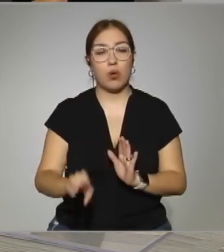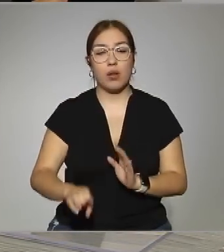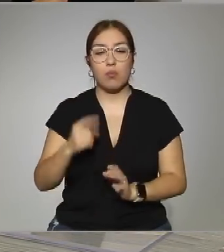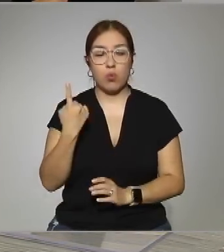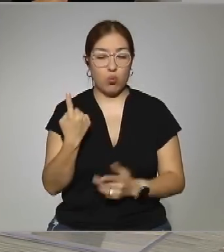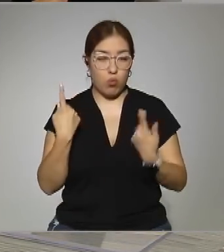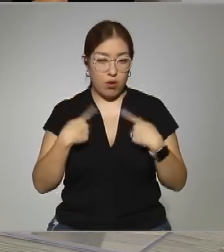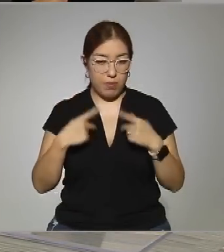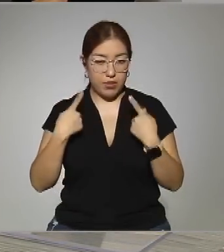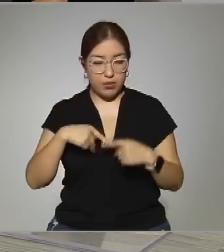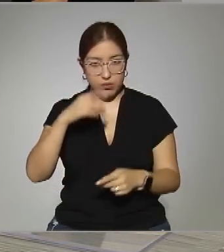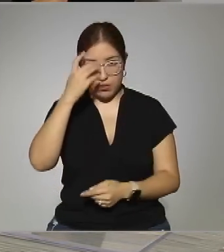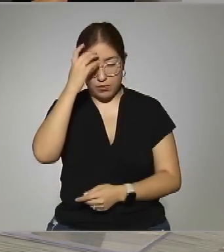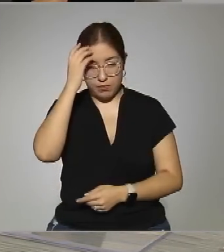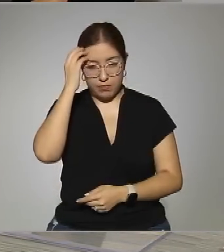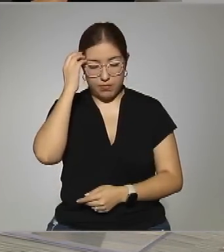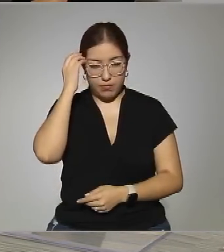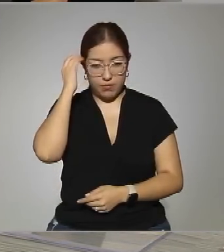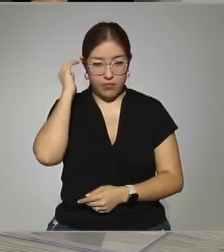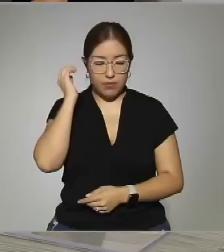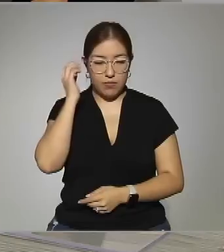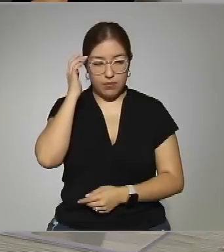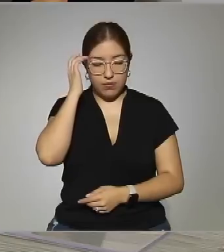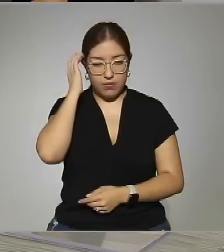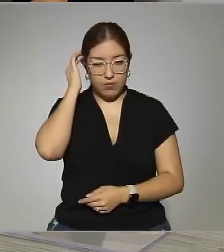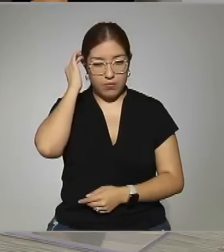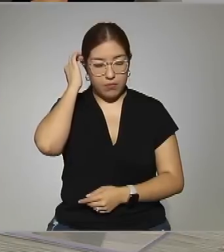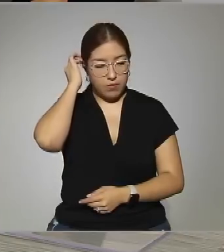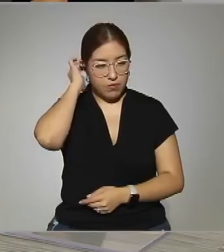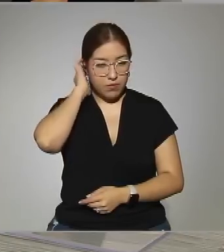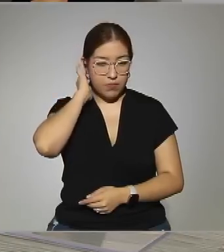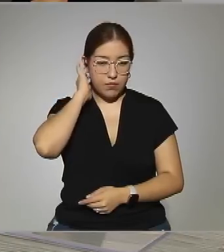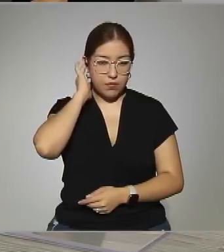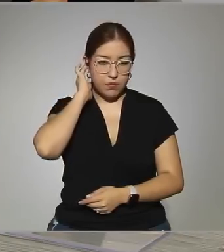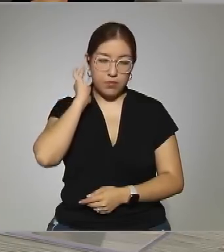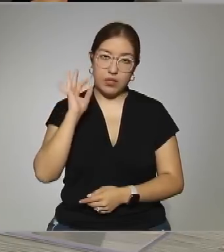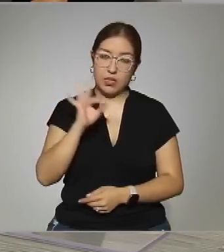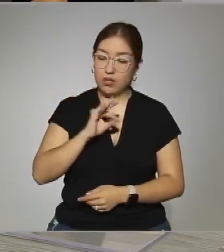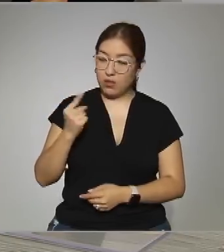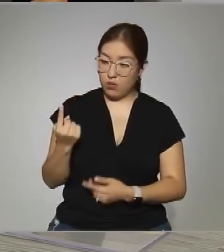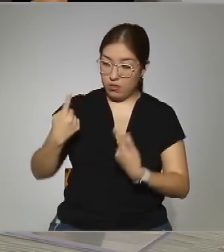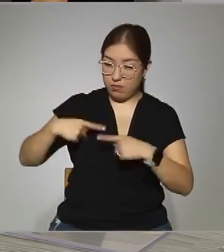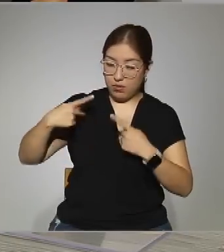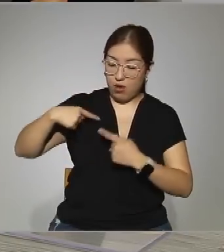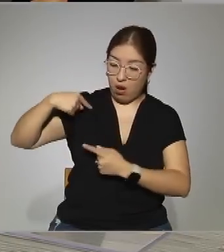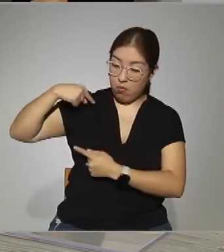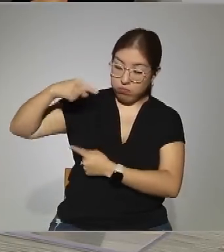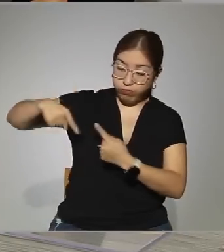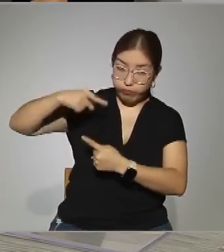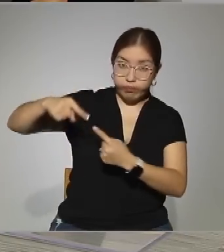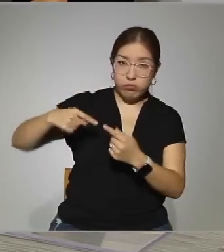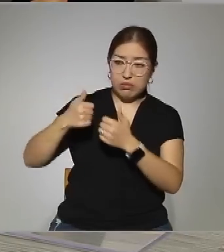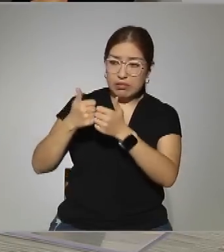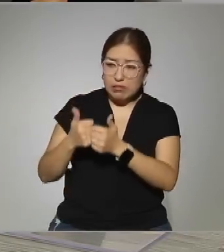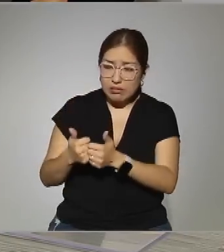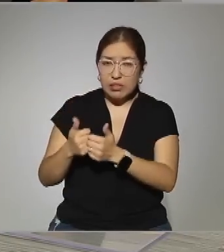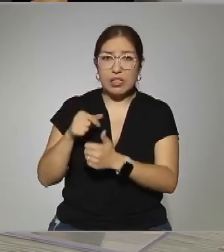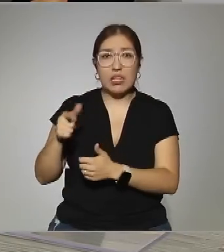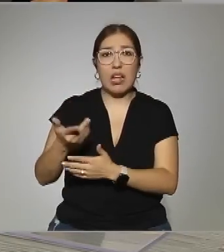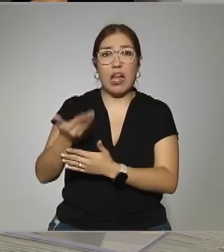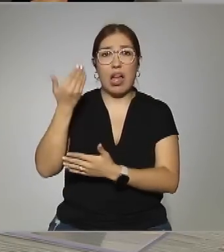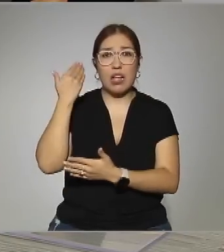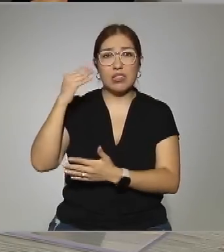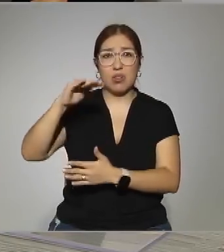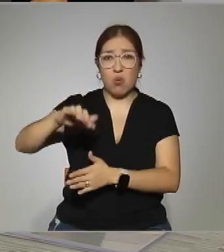que tuvo el impacto de haber estado en, no sé, en un huracán y que tenía una condición de acumular cosas que